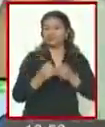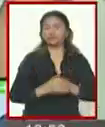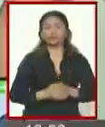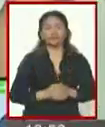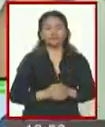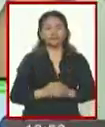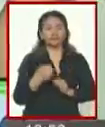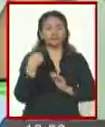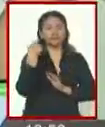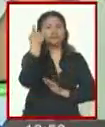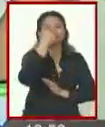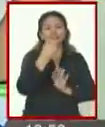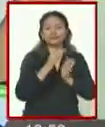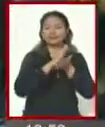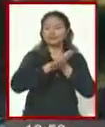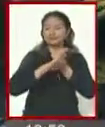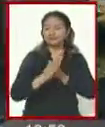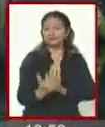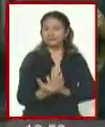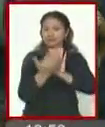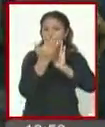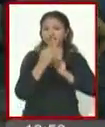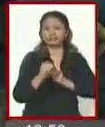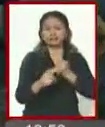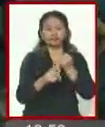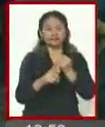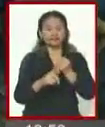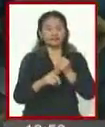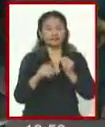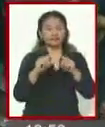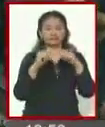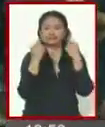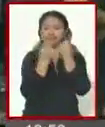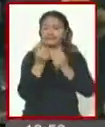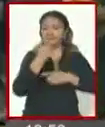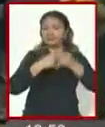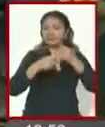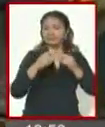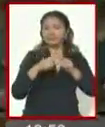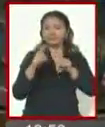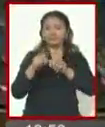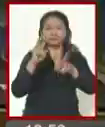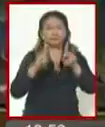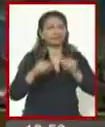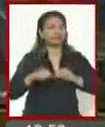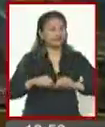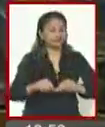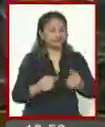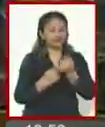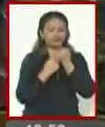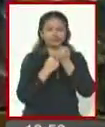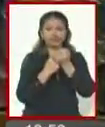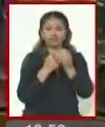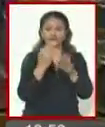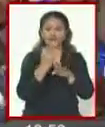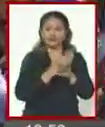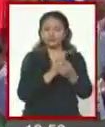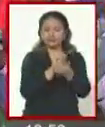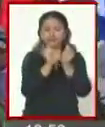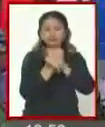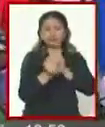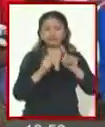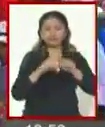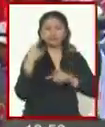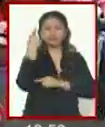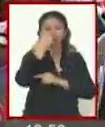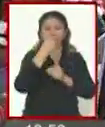sí, de cara limpia, estamos aquí. El máximo dirigente de los gremiales aseguró de que este tipo de personas seguirán apoyando el proceso de cambio,